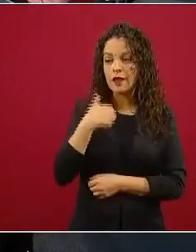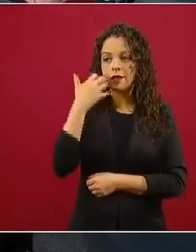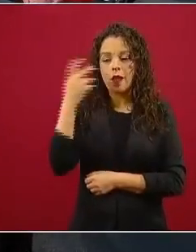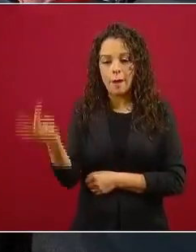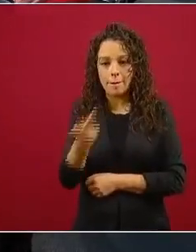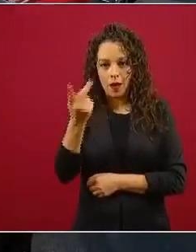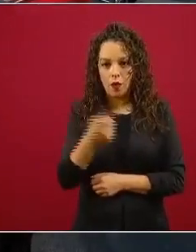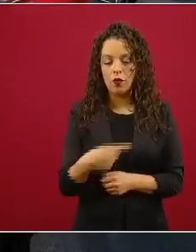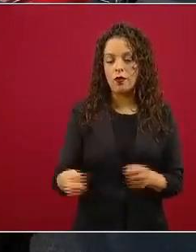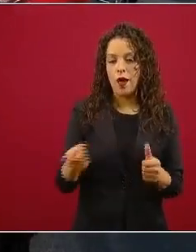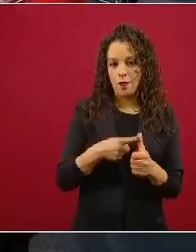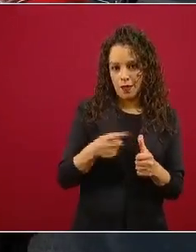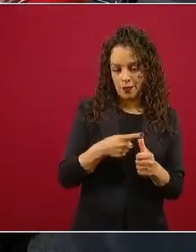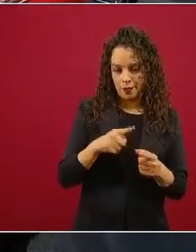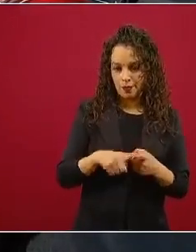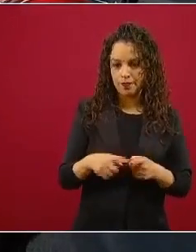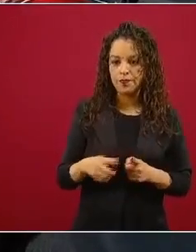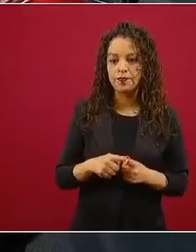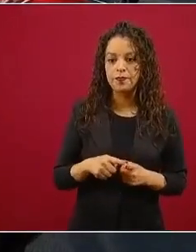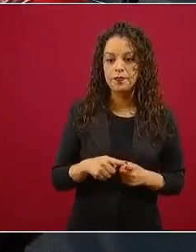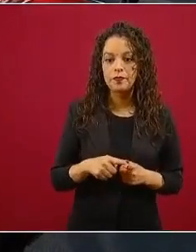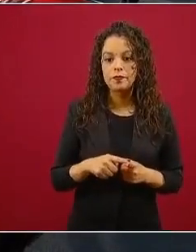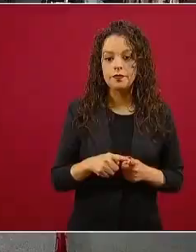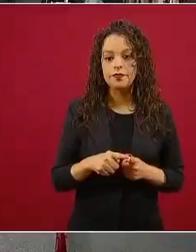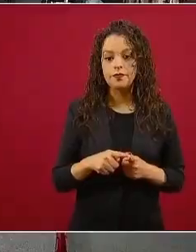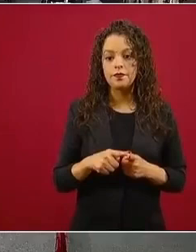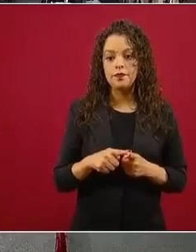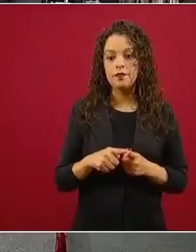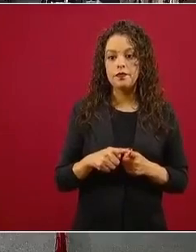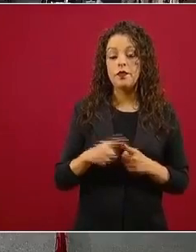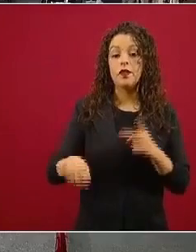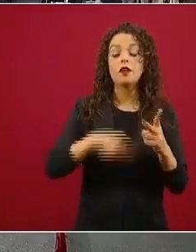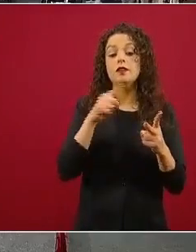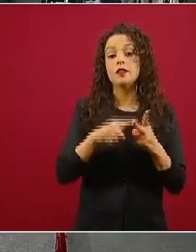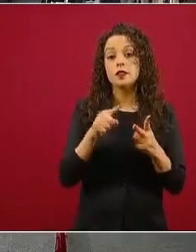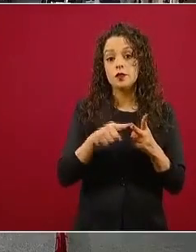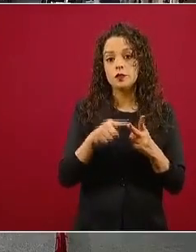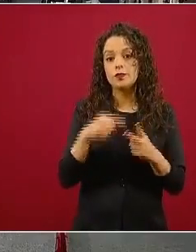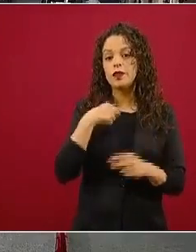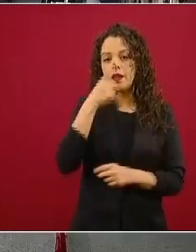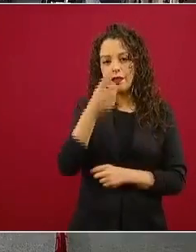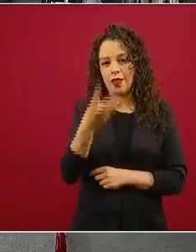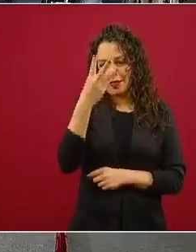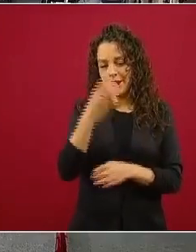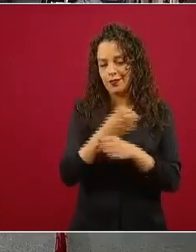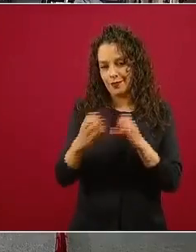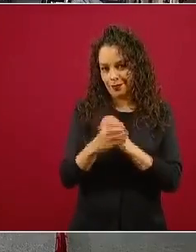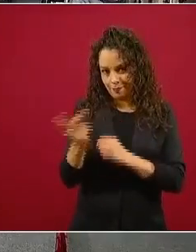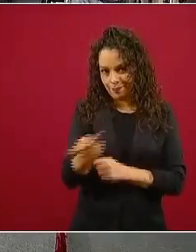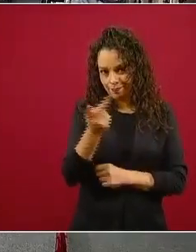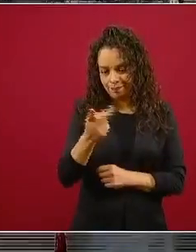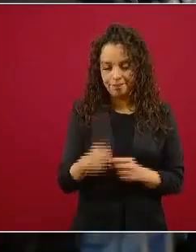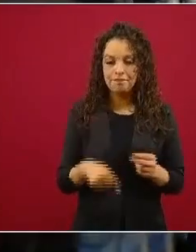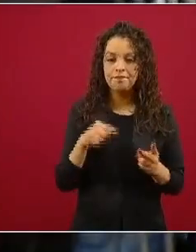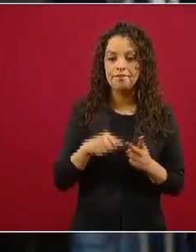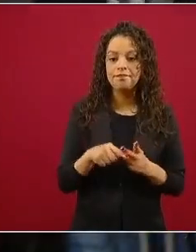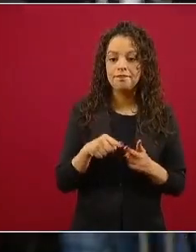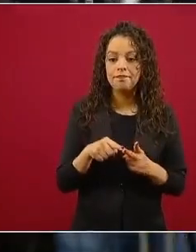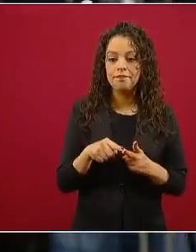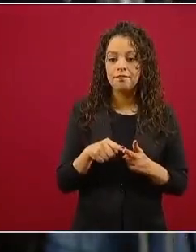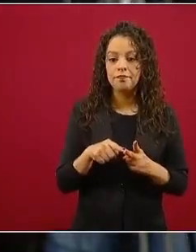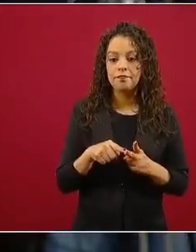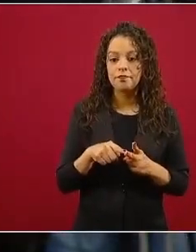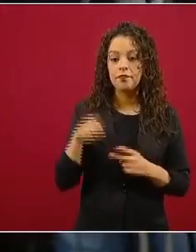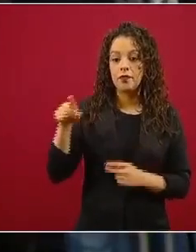Si quiere le planteo las tres para si nos pueden ayudar a los secretarios. El otro tema sería preguntarle a la